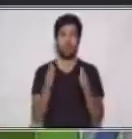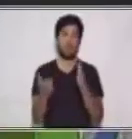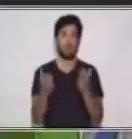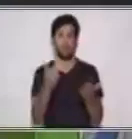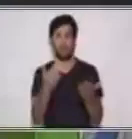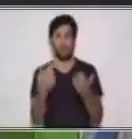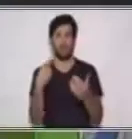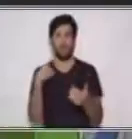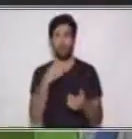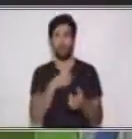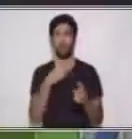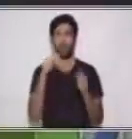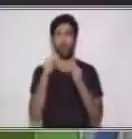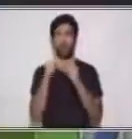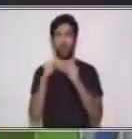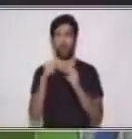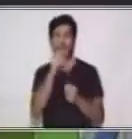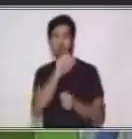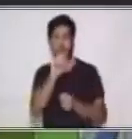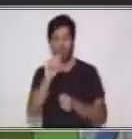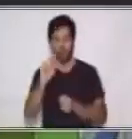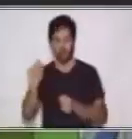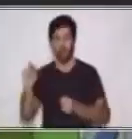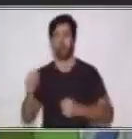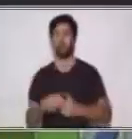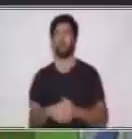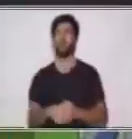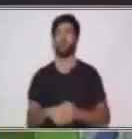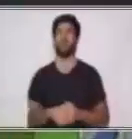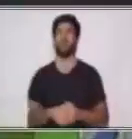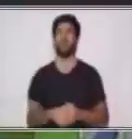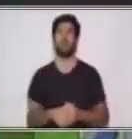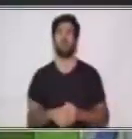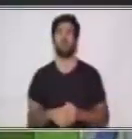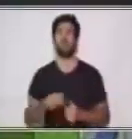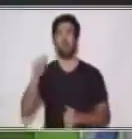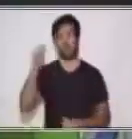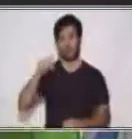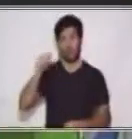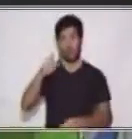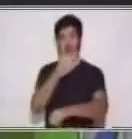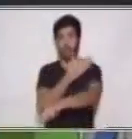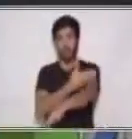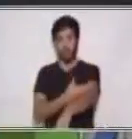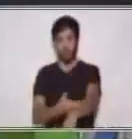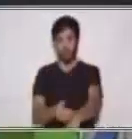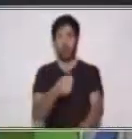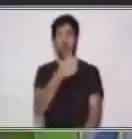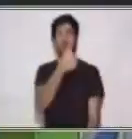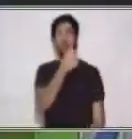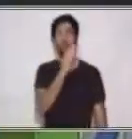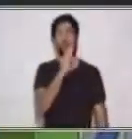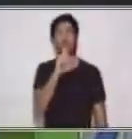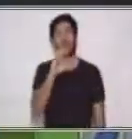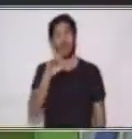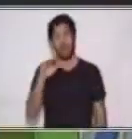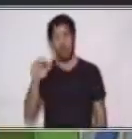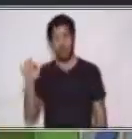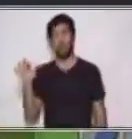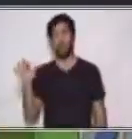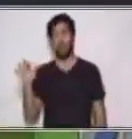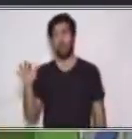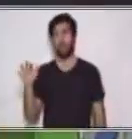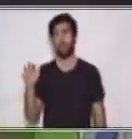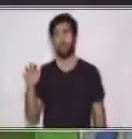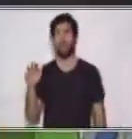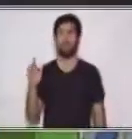forma en que nosotros conocemos. Aquí esta es la historia del alfabeto, pero al pasar los años,